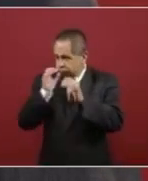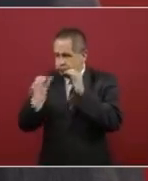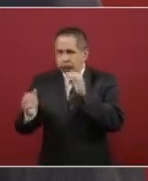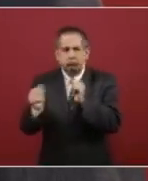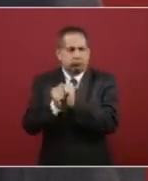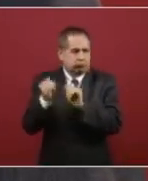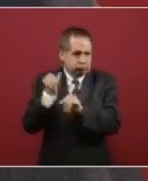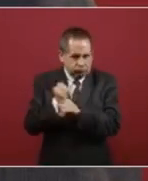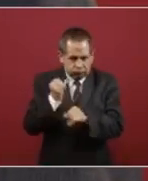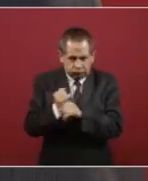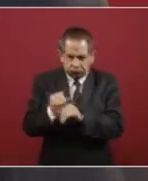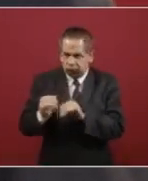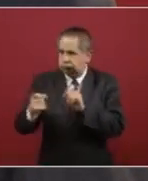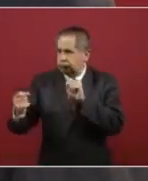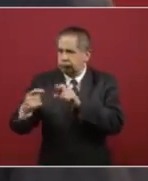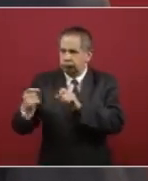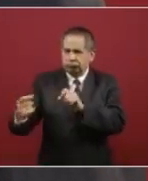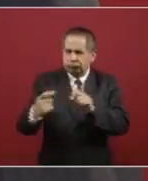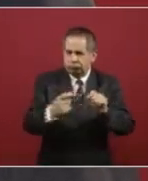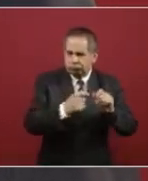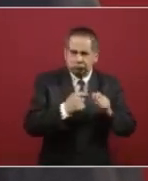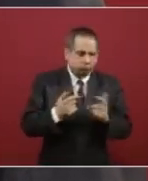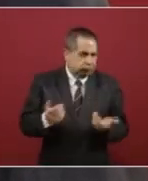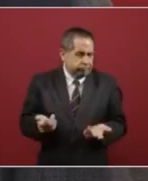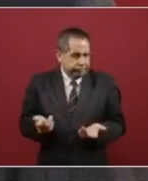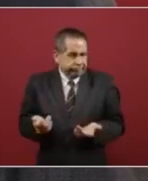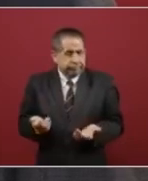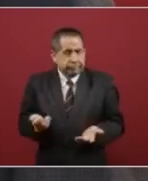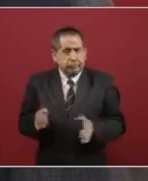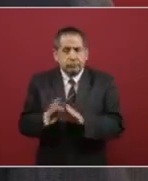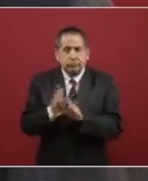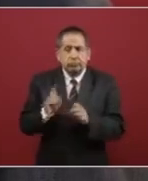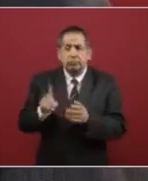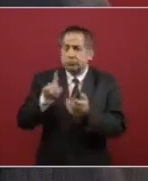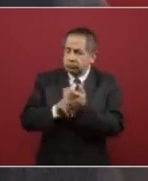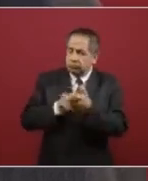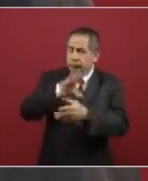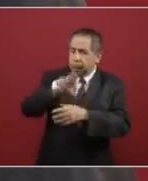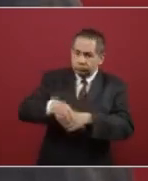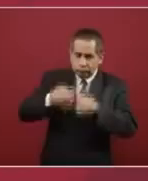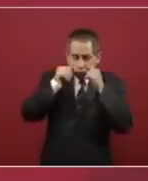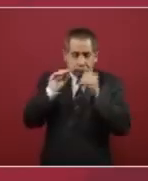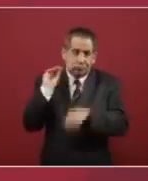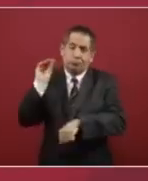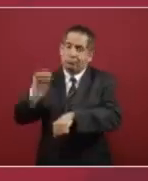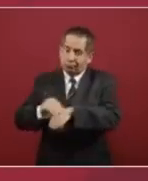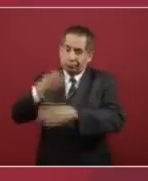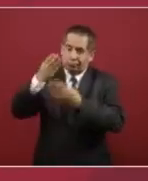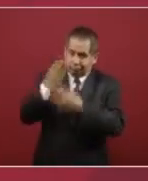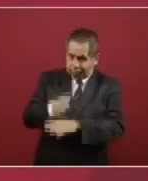internet y que al mismo tiempo haya inclusión financiera?